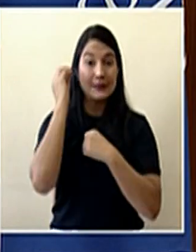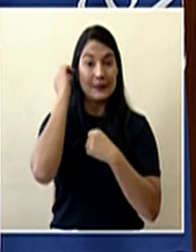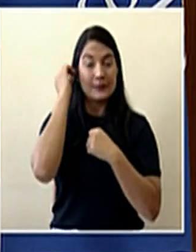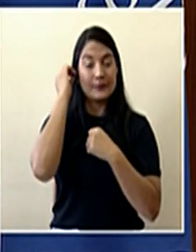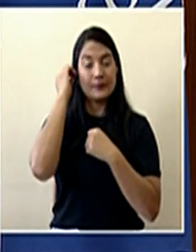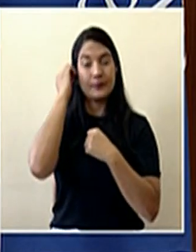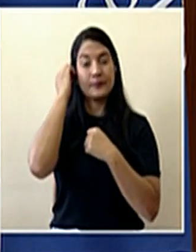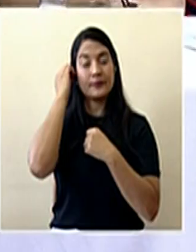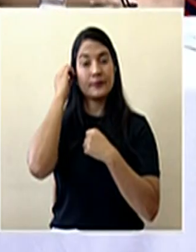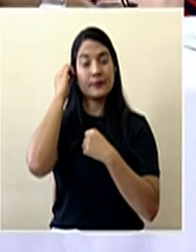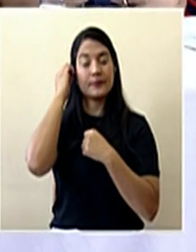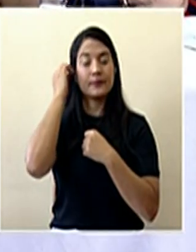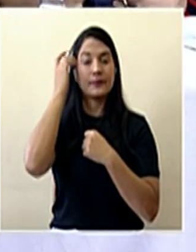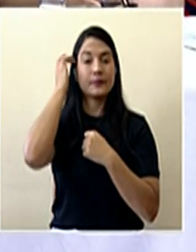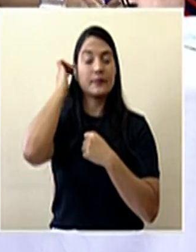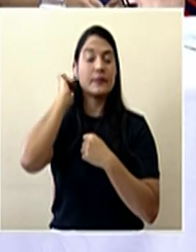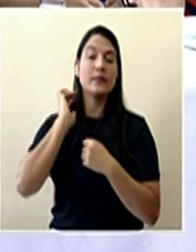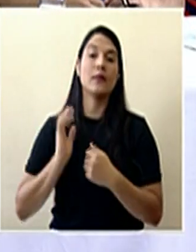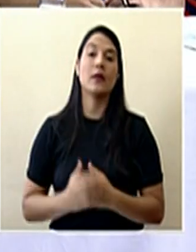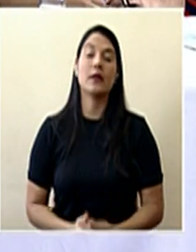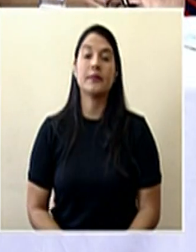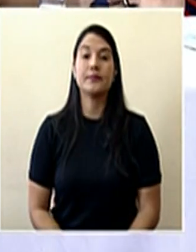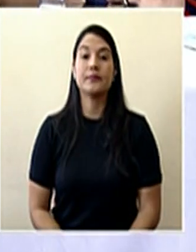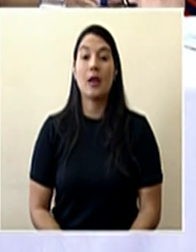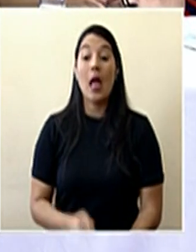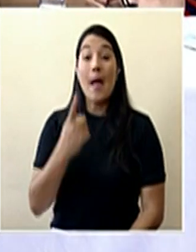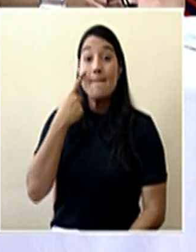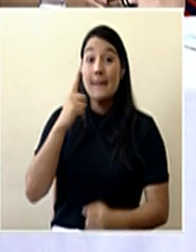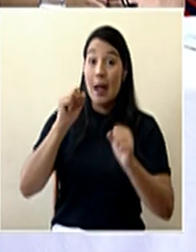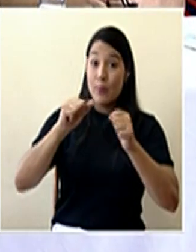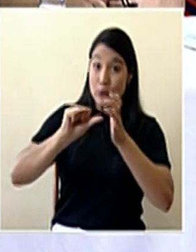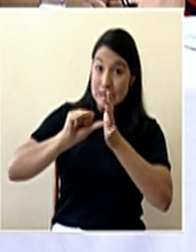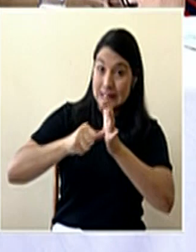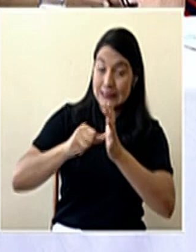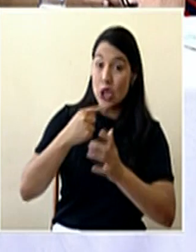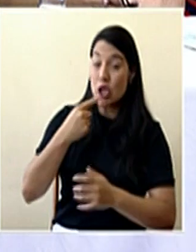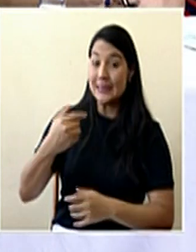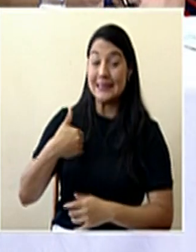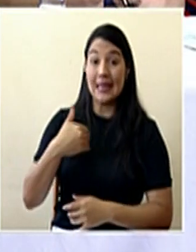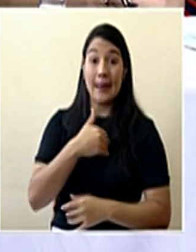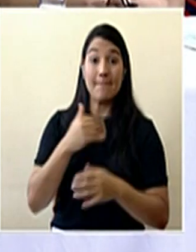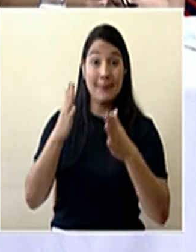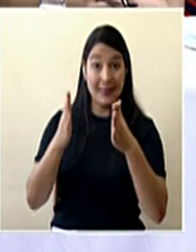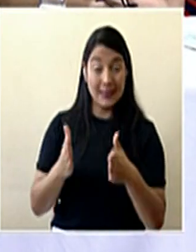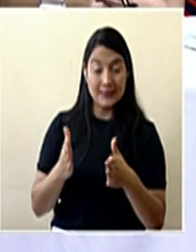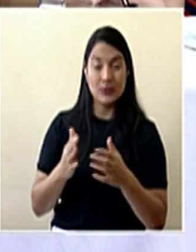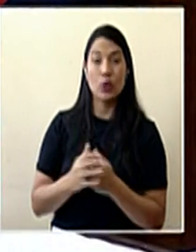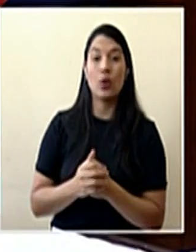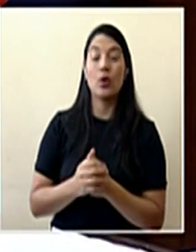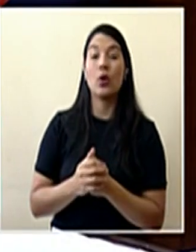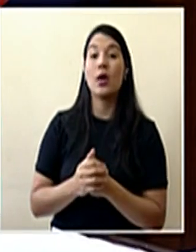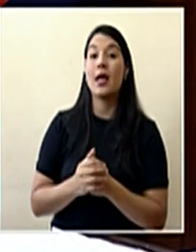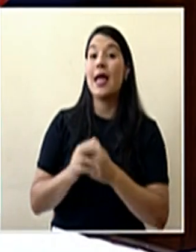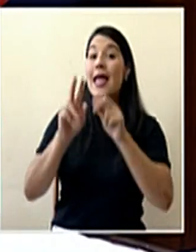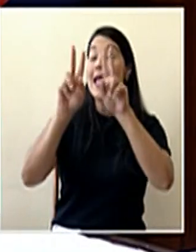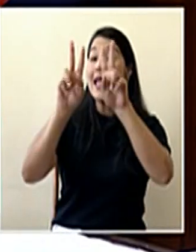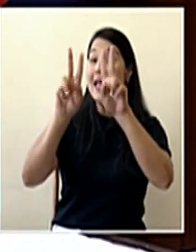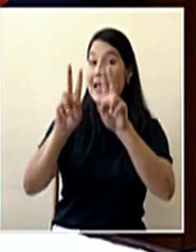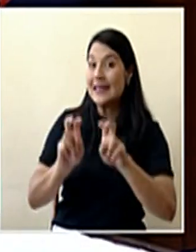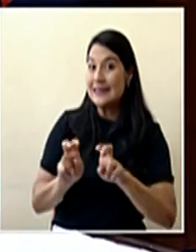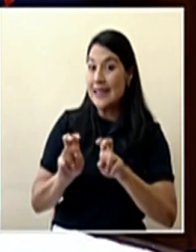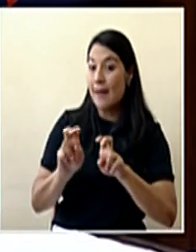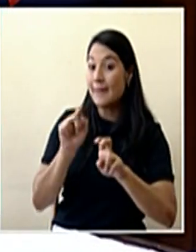parte de laboratorio. Aquí, y para recalcar lo que dice el señor ministro, la prueba no es el tratamiento